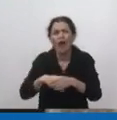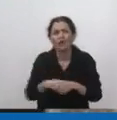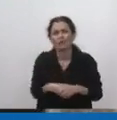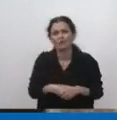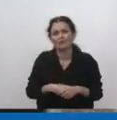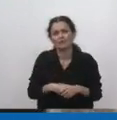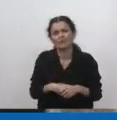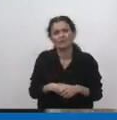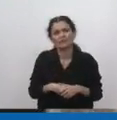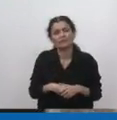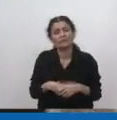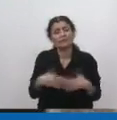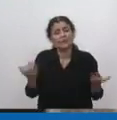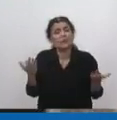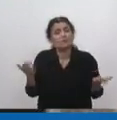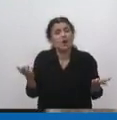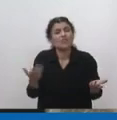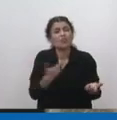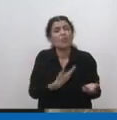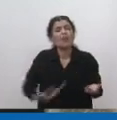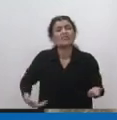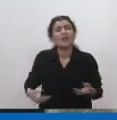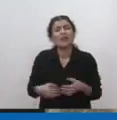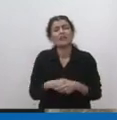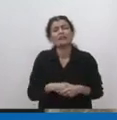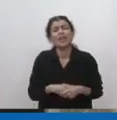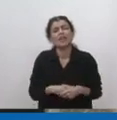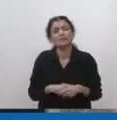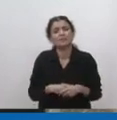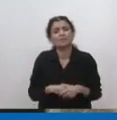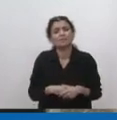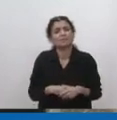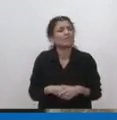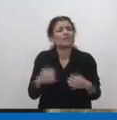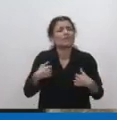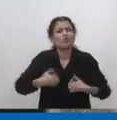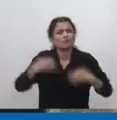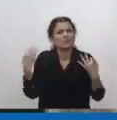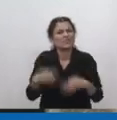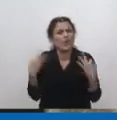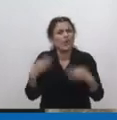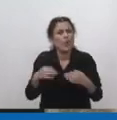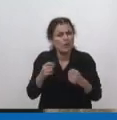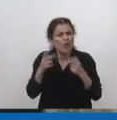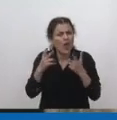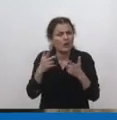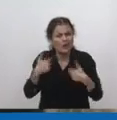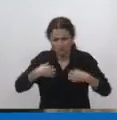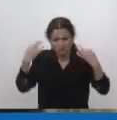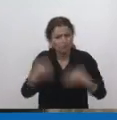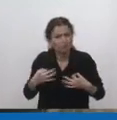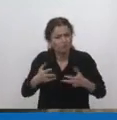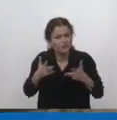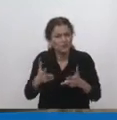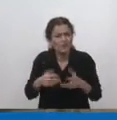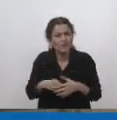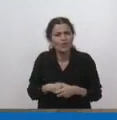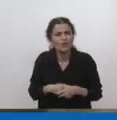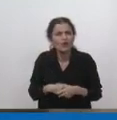Por eso, señora presidenta, con total seguridad y convicción,